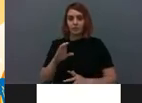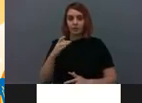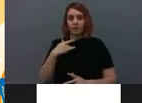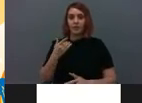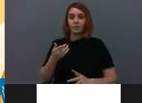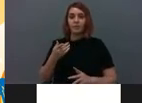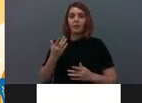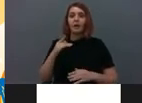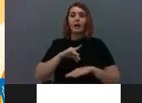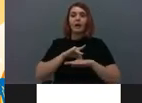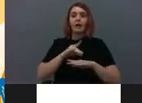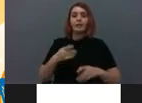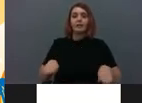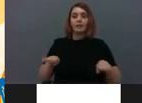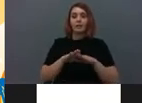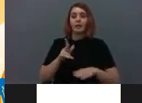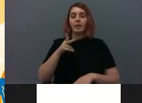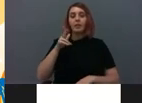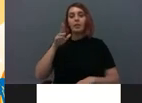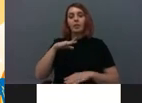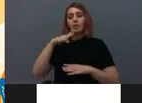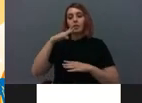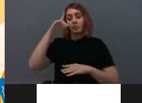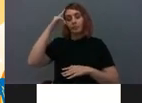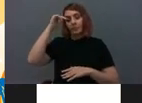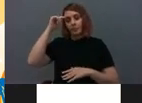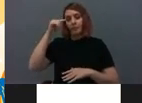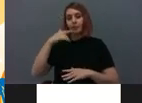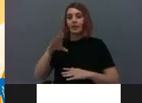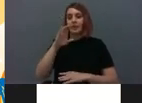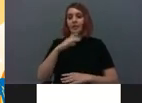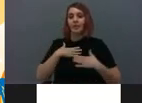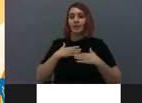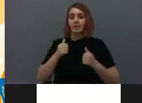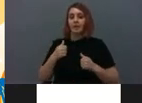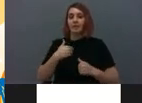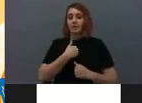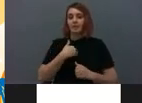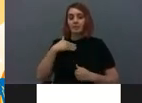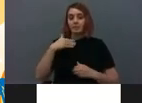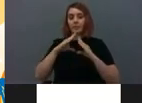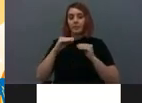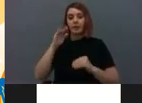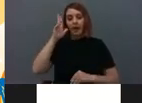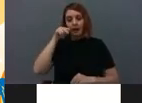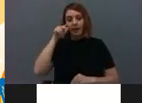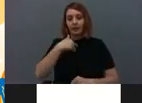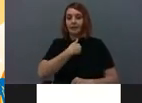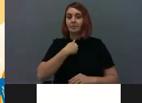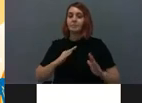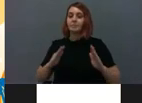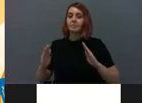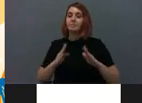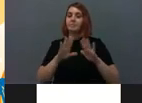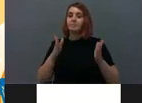de la salud por la Universidad de Alicante. Y hoy tengo aquí el rol de dinamizar una mesa con quienes me acompañan en ella